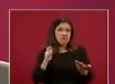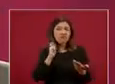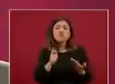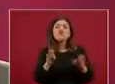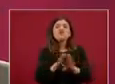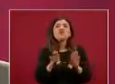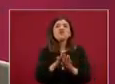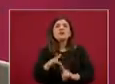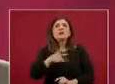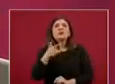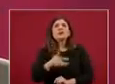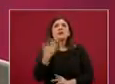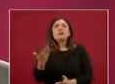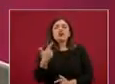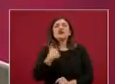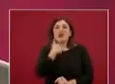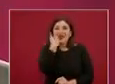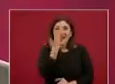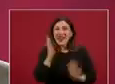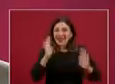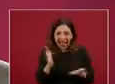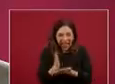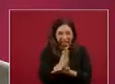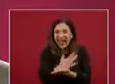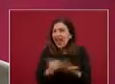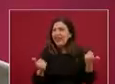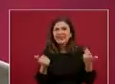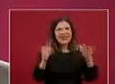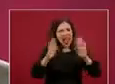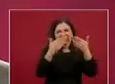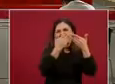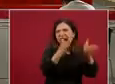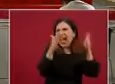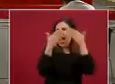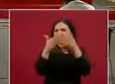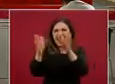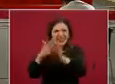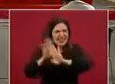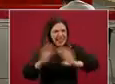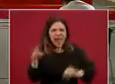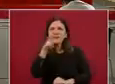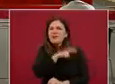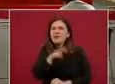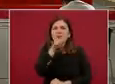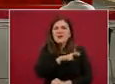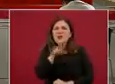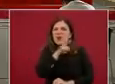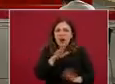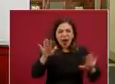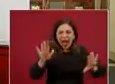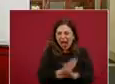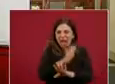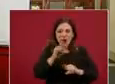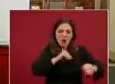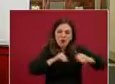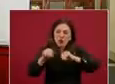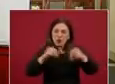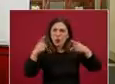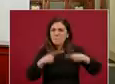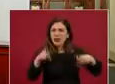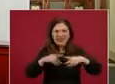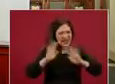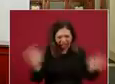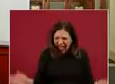de que quisiéramos ya reactivar las distintas movimiento que existe en la